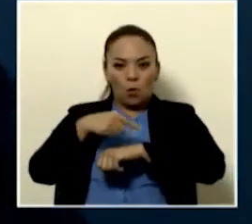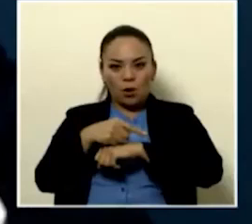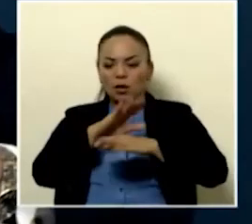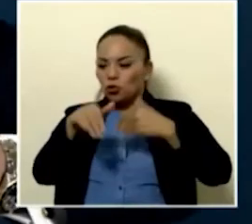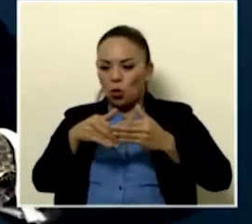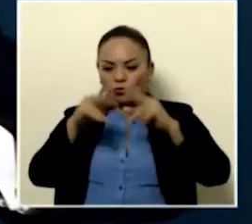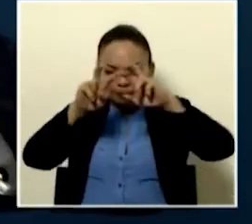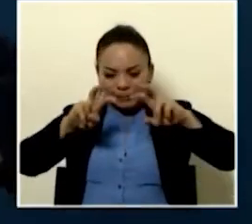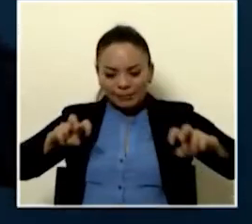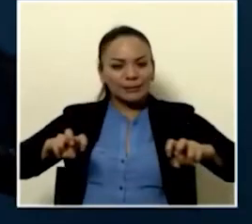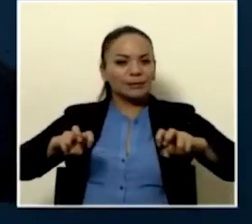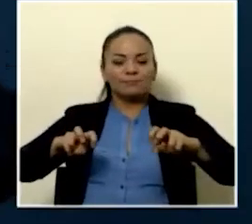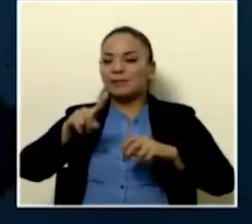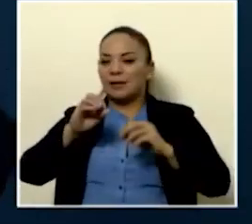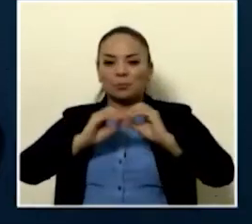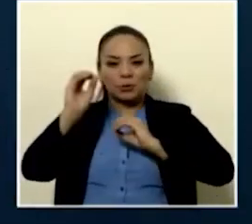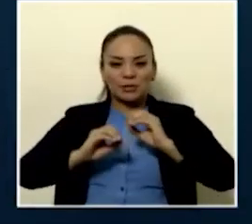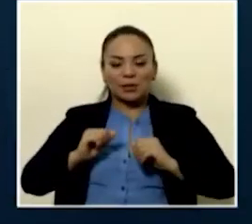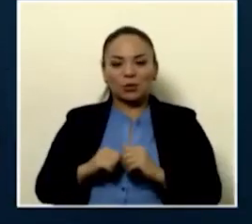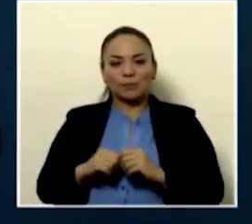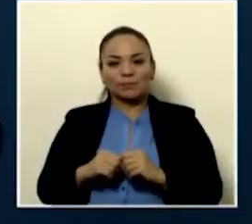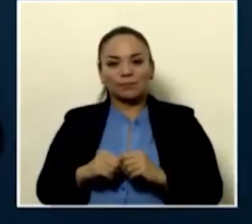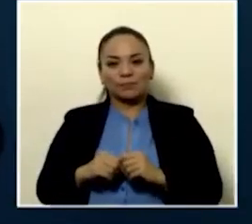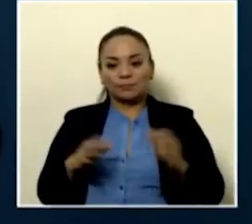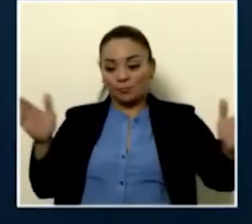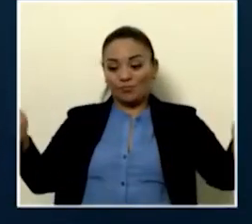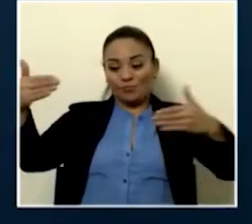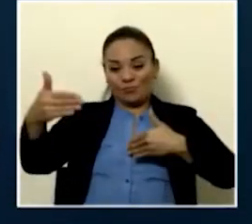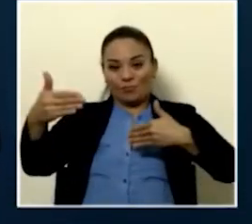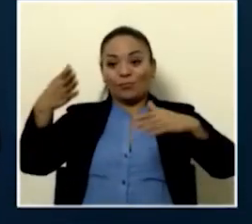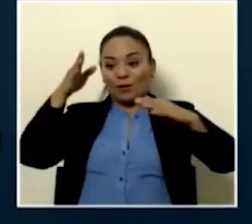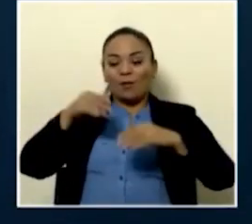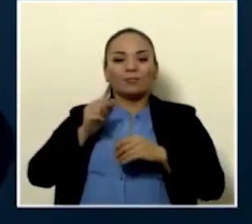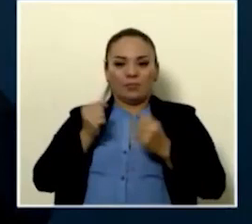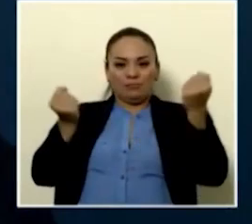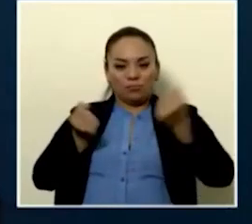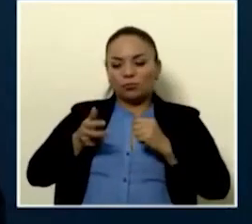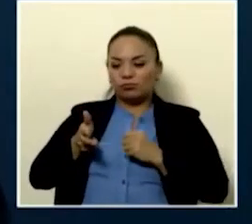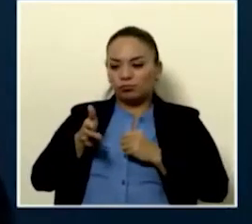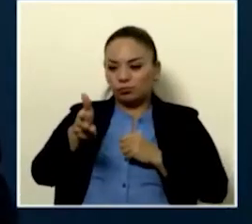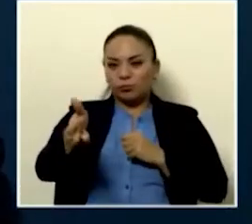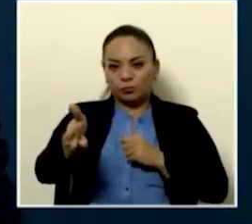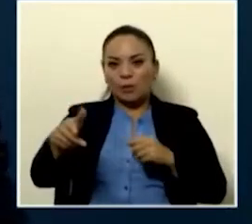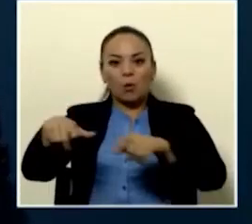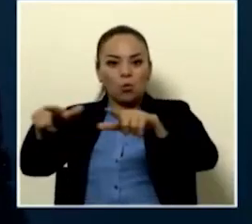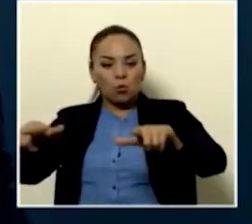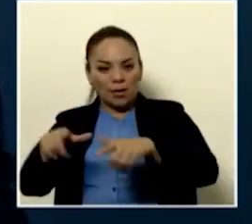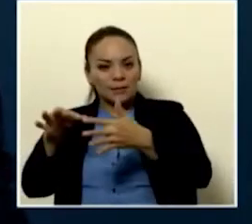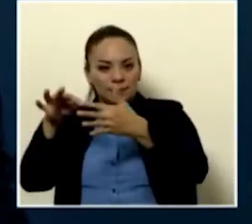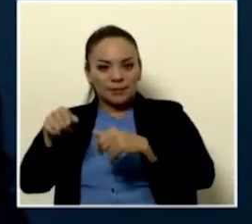absolutamente. El contenedor va a entrar a un patio aséptico.